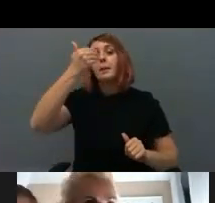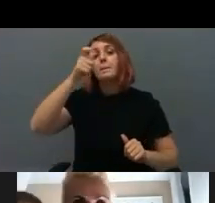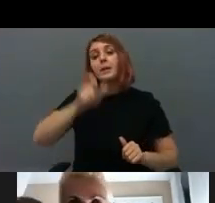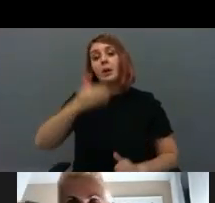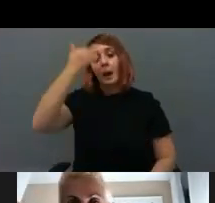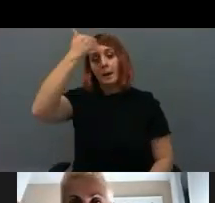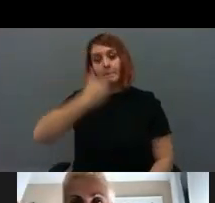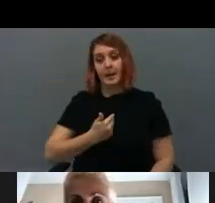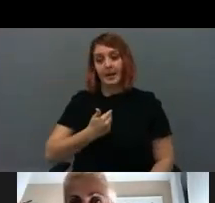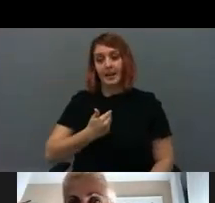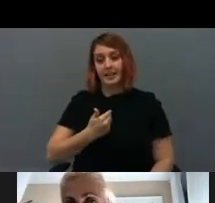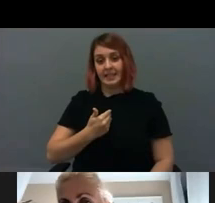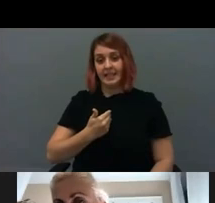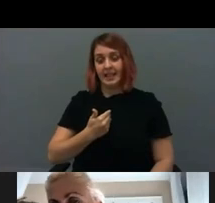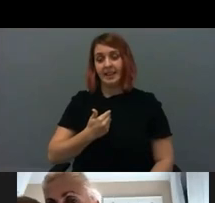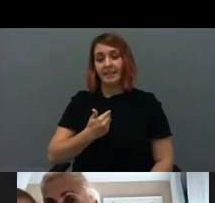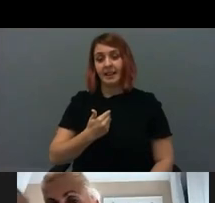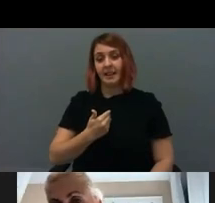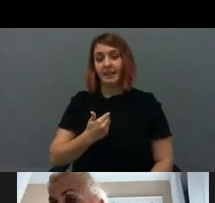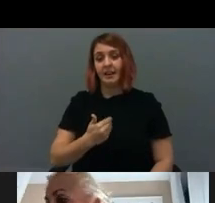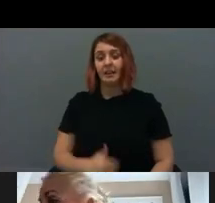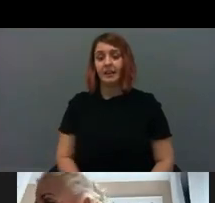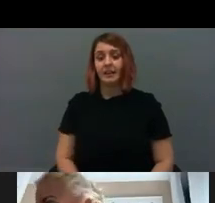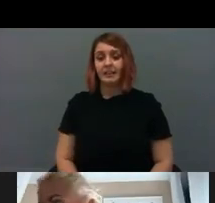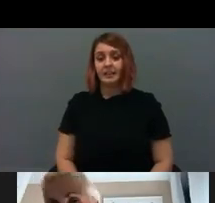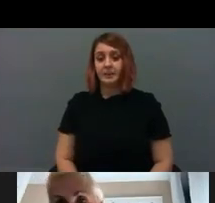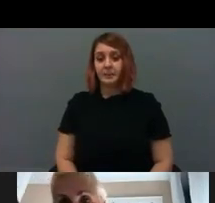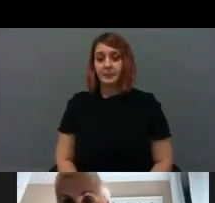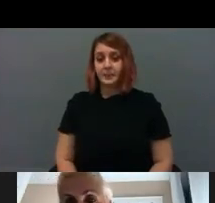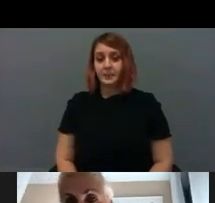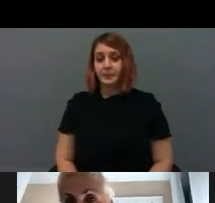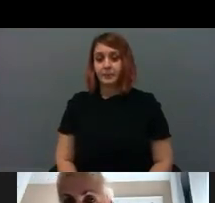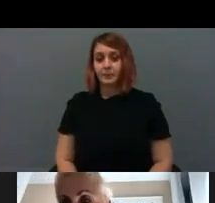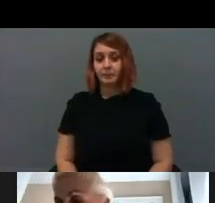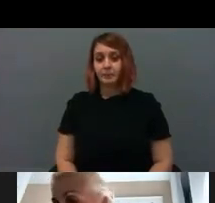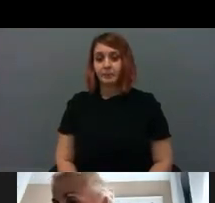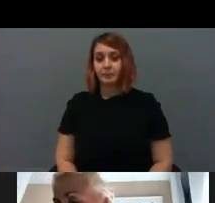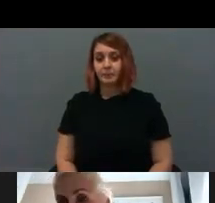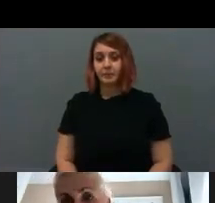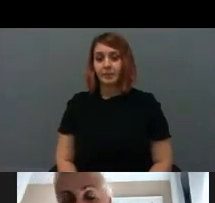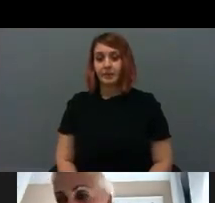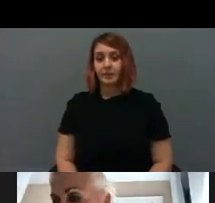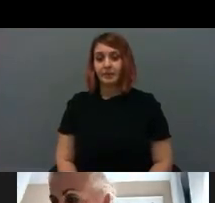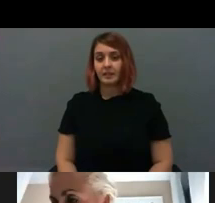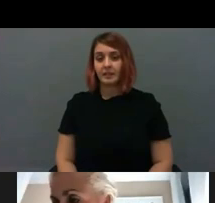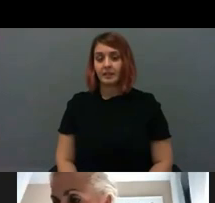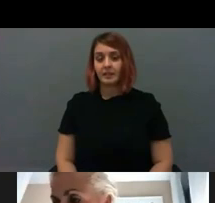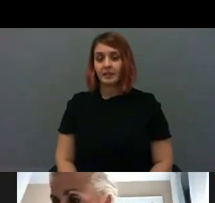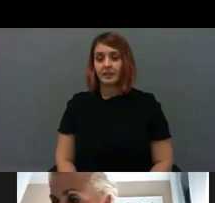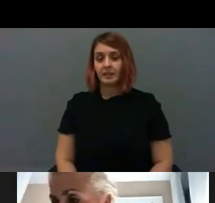Si marcas esa opción, ya no te deja marcar